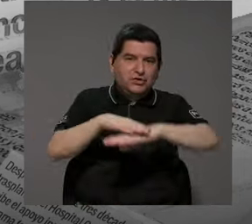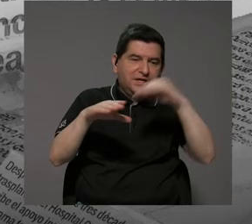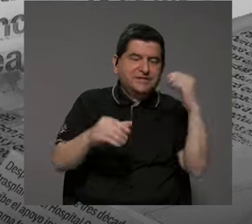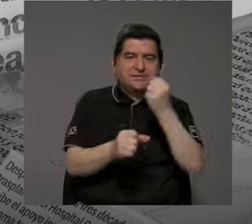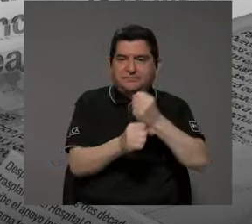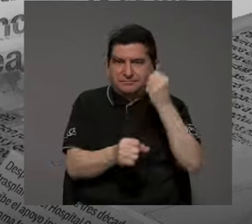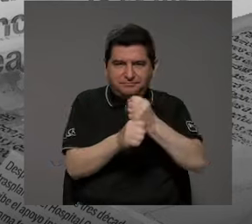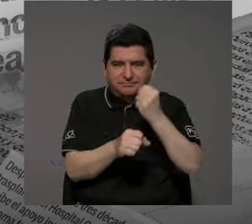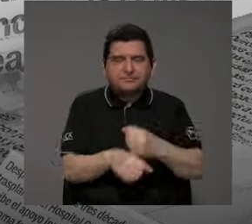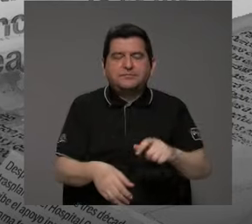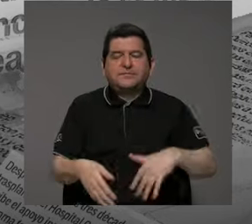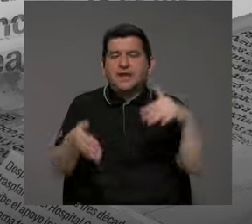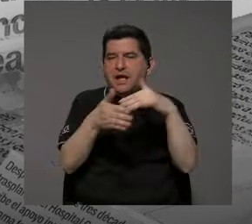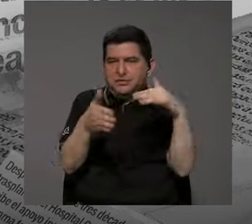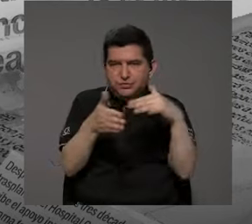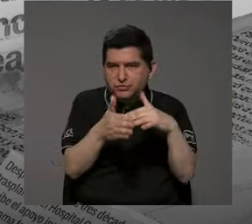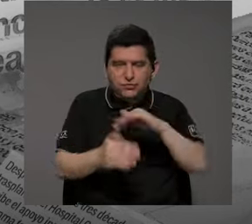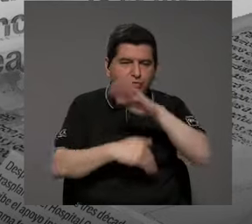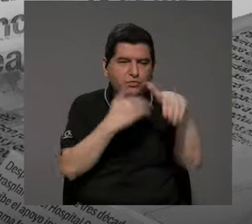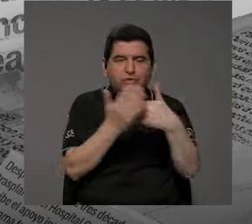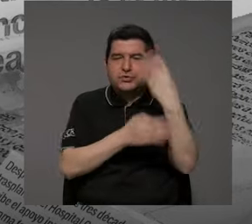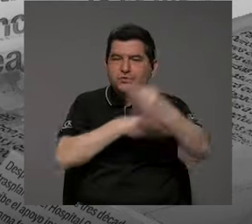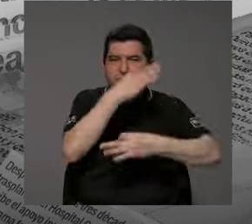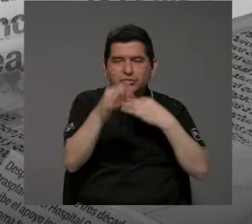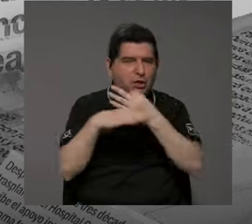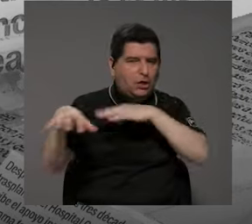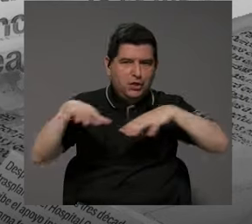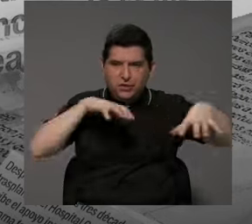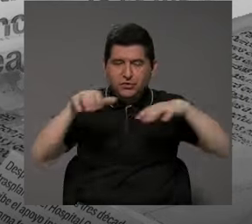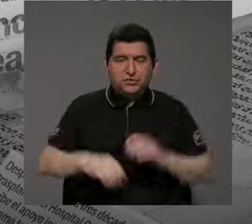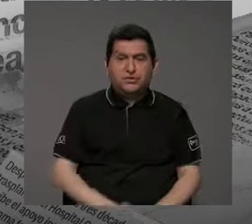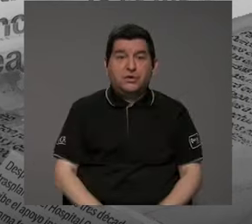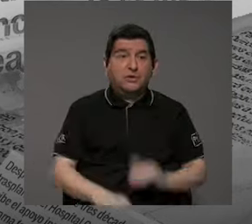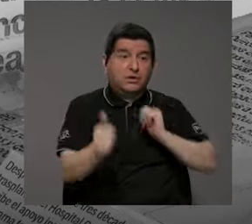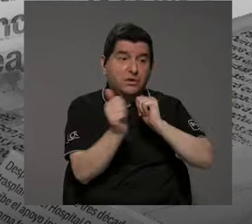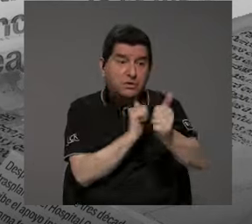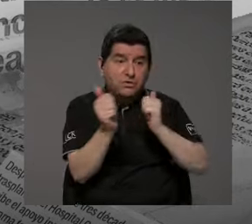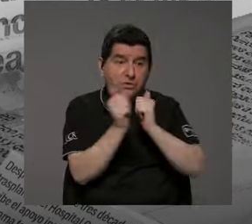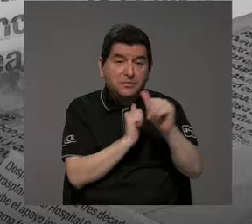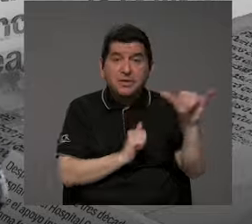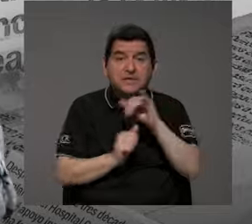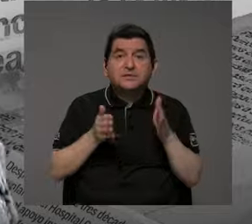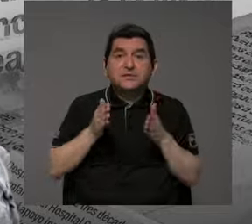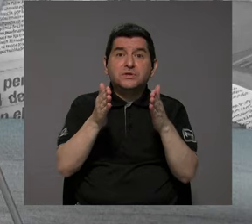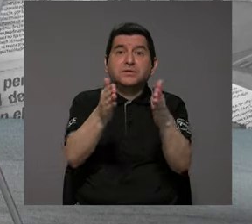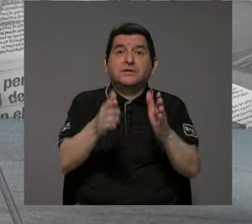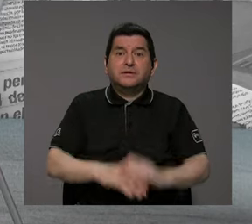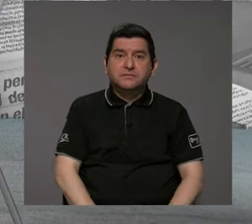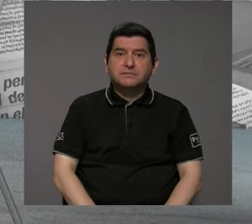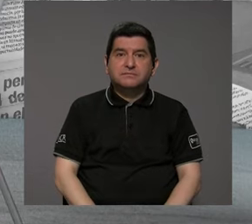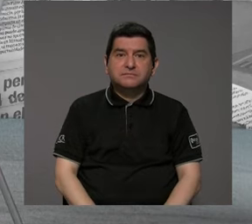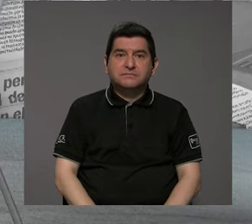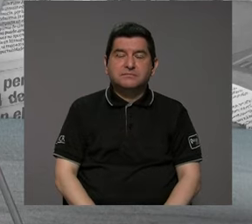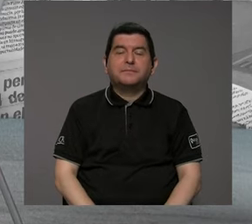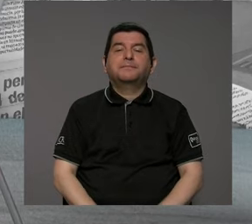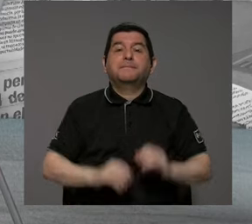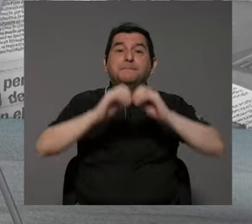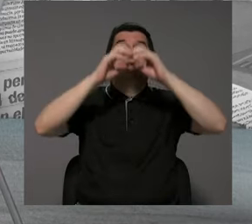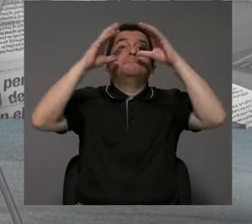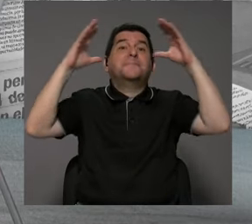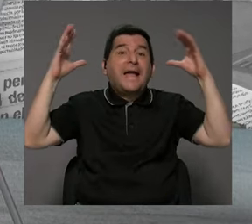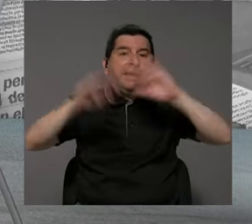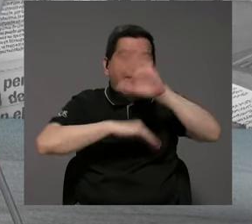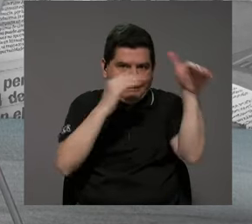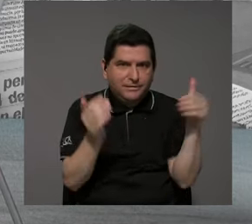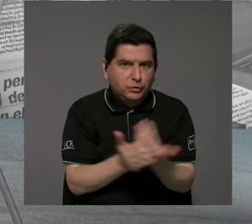trabajar a la escuela y hacer todo tipo de actividades y pasando por las mismas vías Exacto Entonces imagínense ustedes